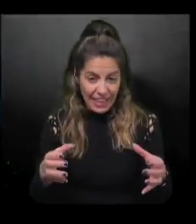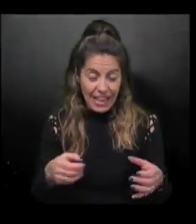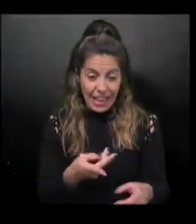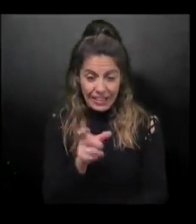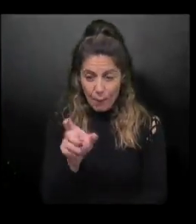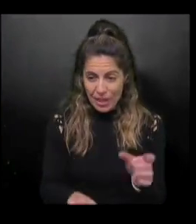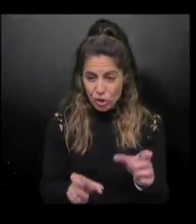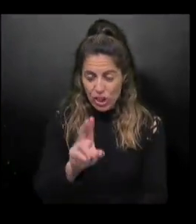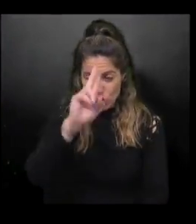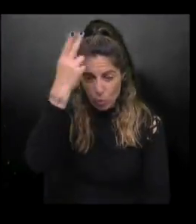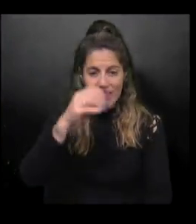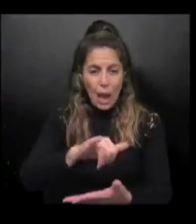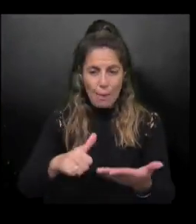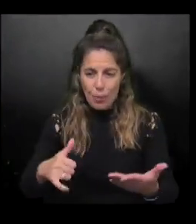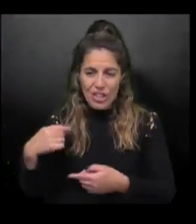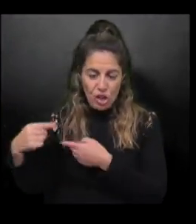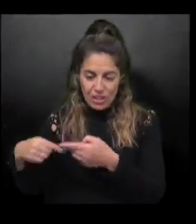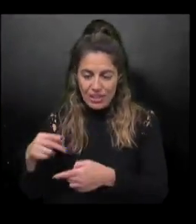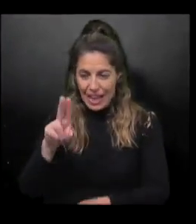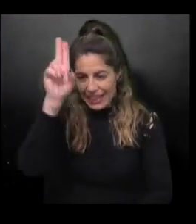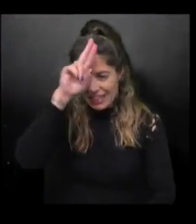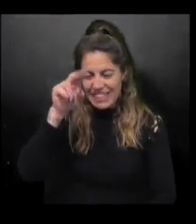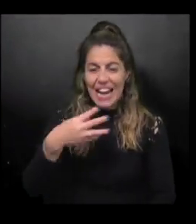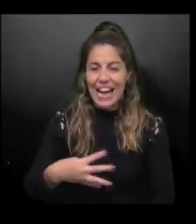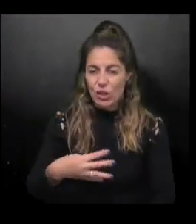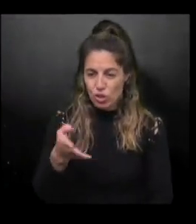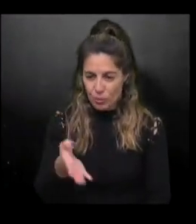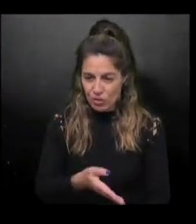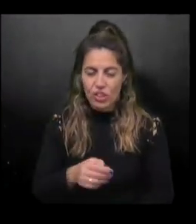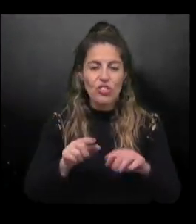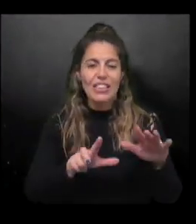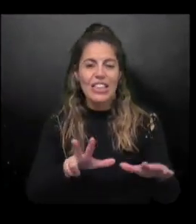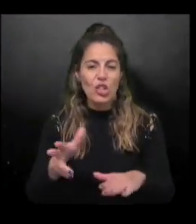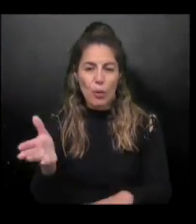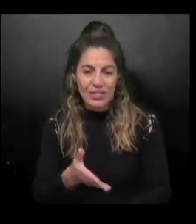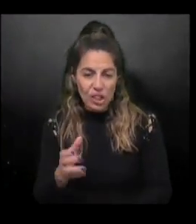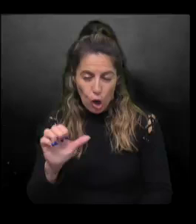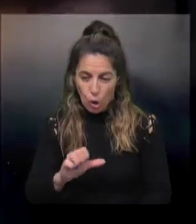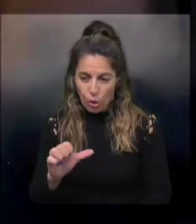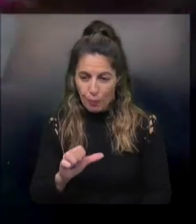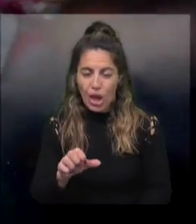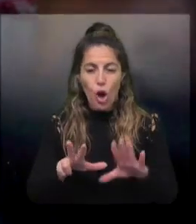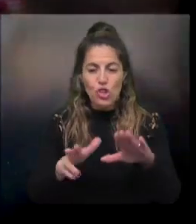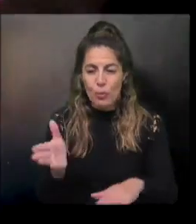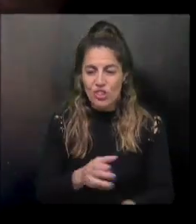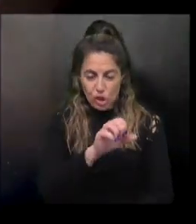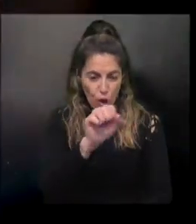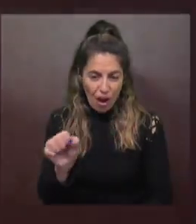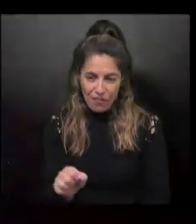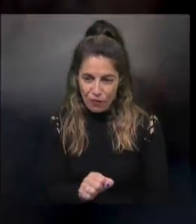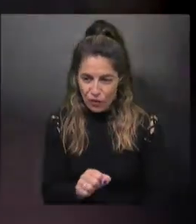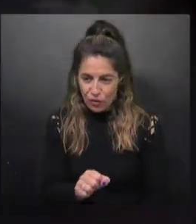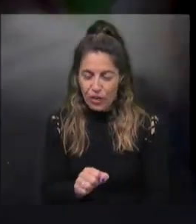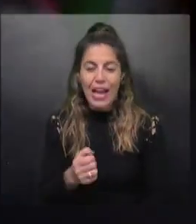uruguaya. El promedio de ancestría indígena era un 14%, un 78% europeo y un 8% afro.